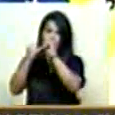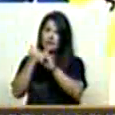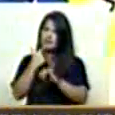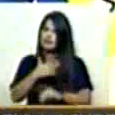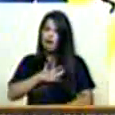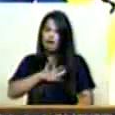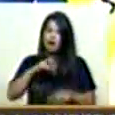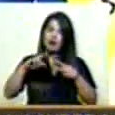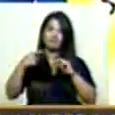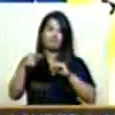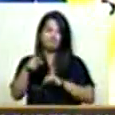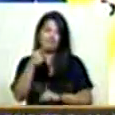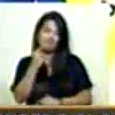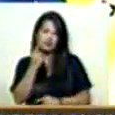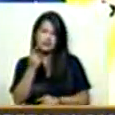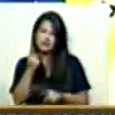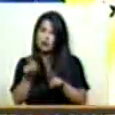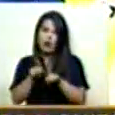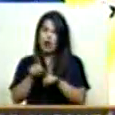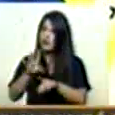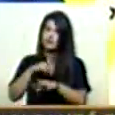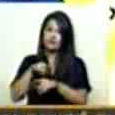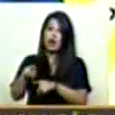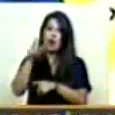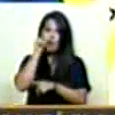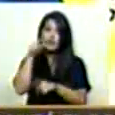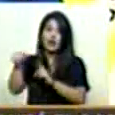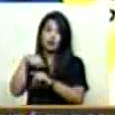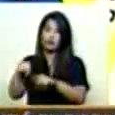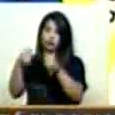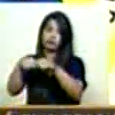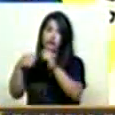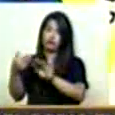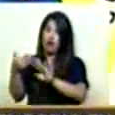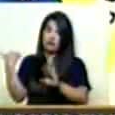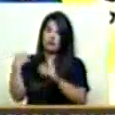tergiversar y desconocer la gravedad de estos hechos